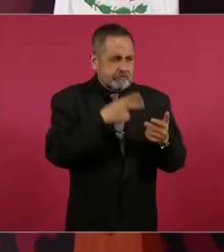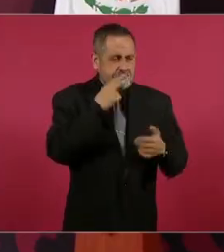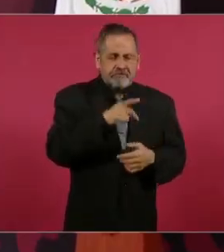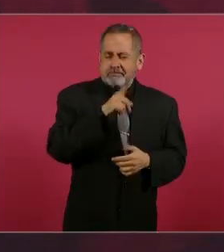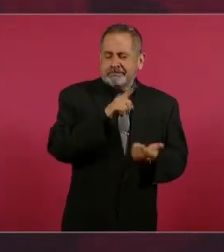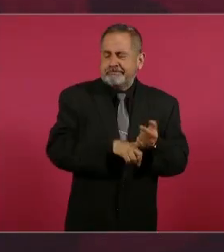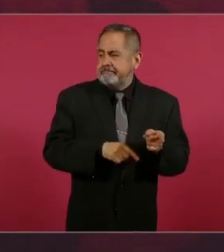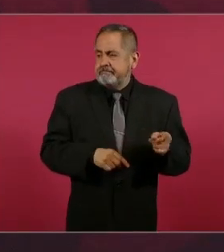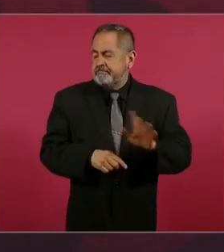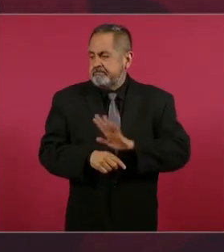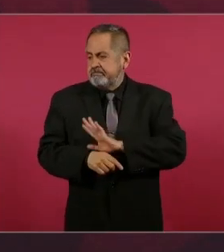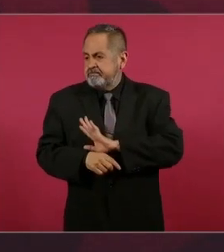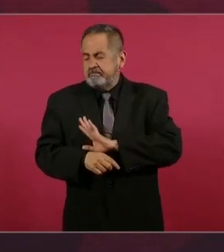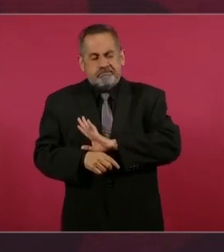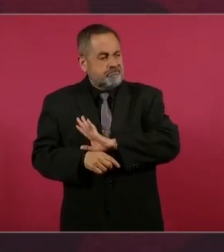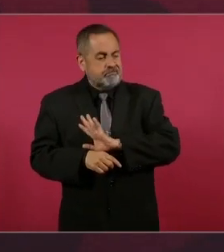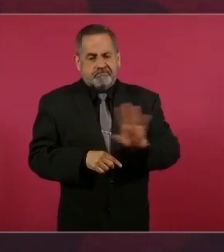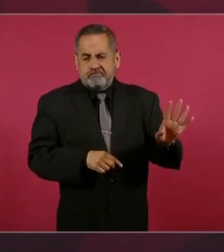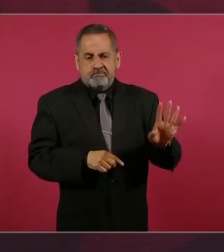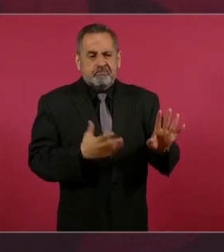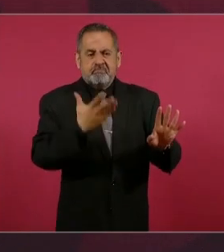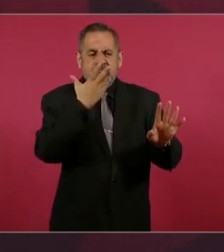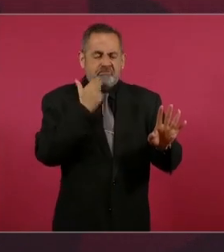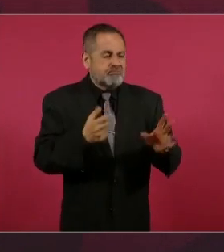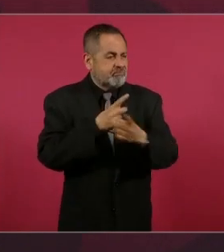actúan de manera inmoral.